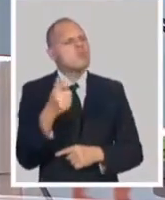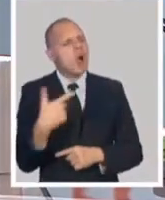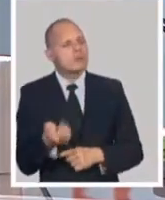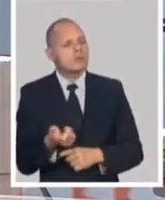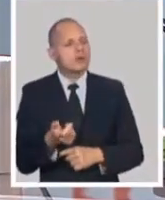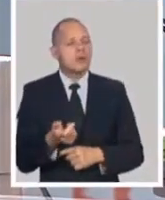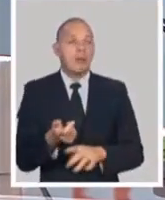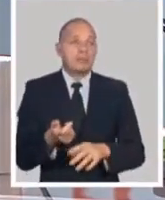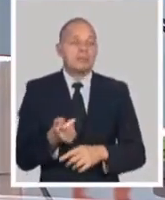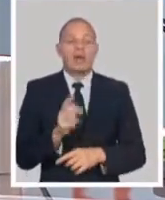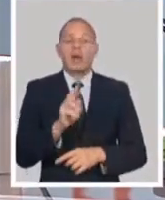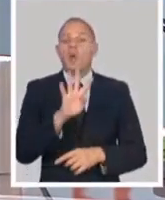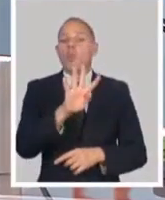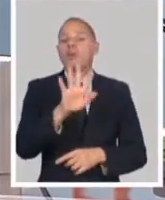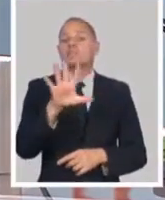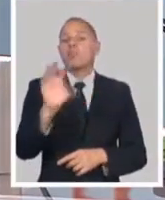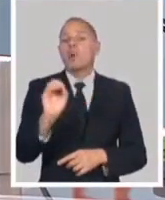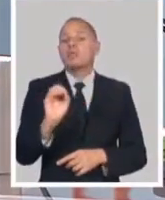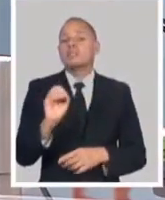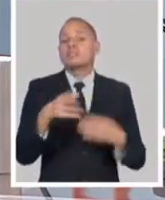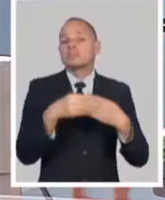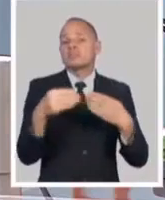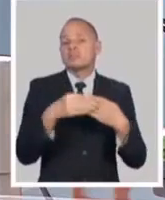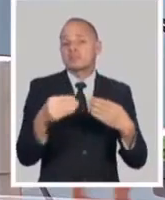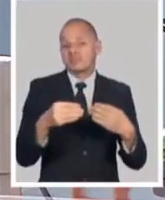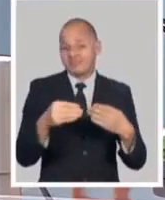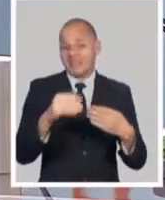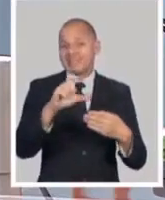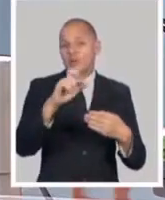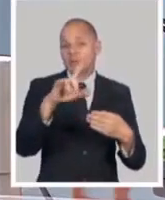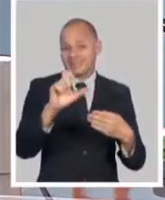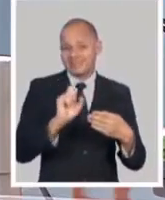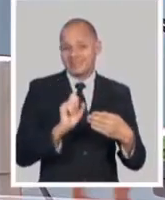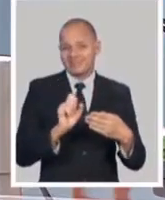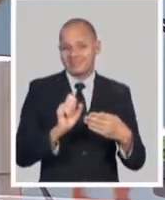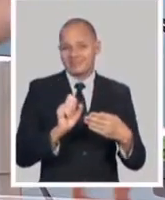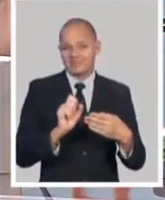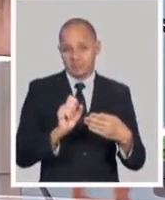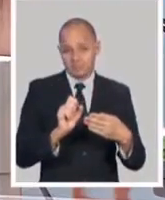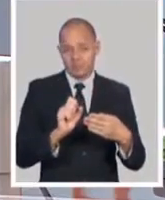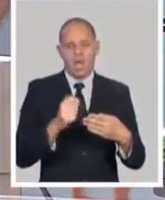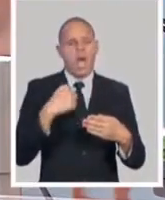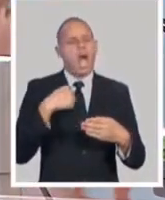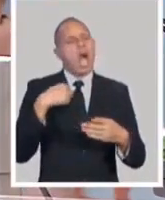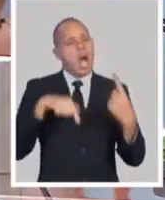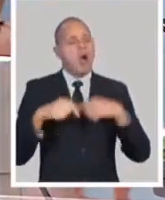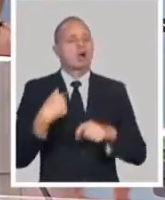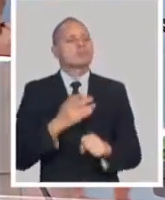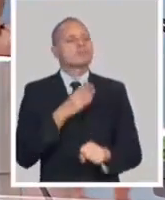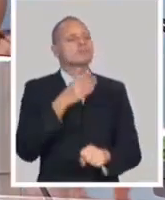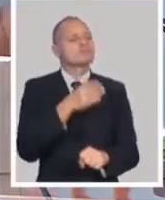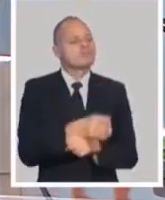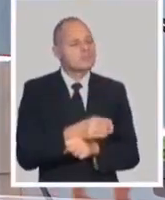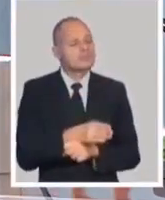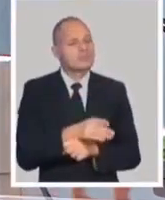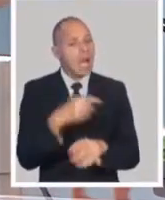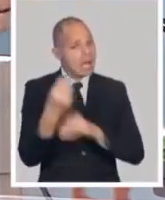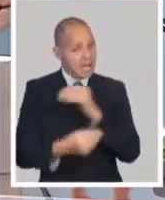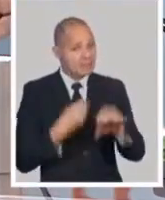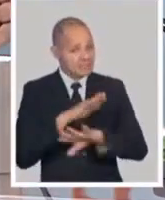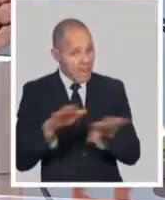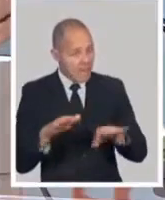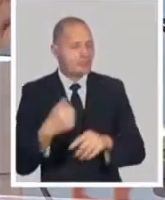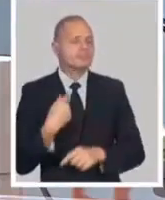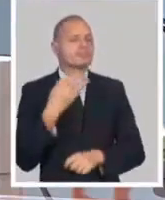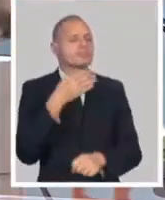al hacerlo los los billetes de alta denominación y por tanto cono monetario ha cambiado pero eso no